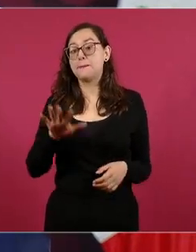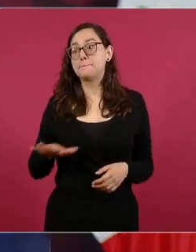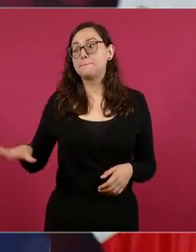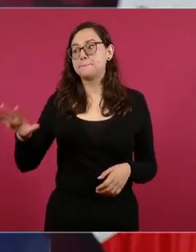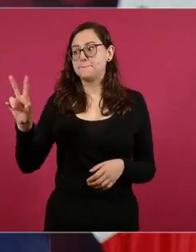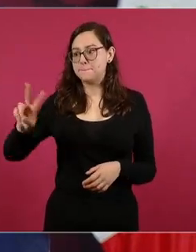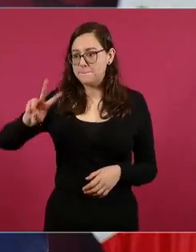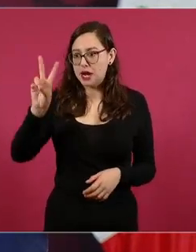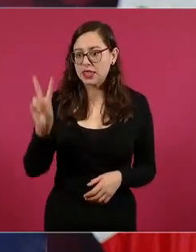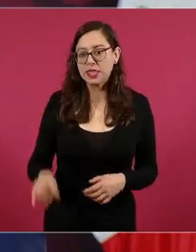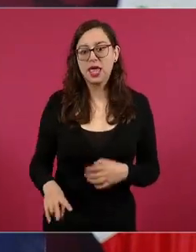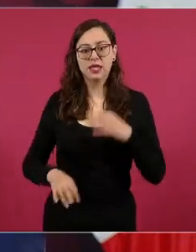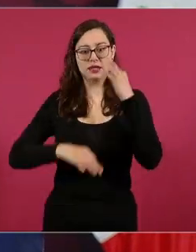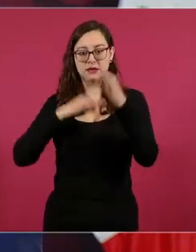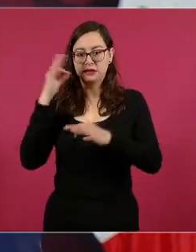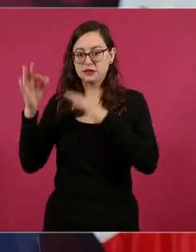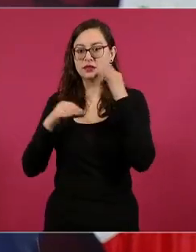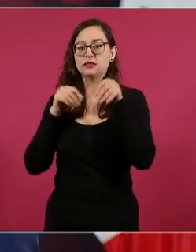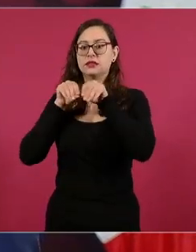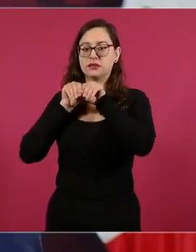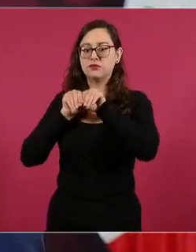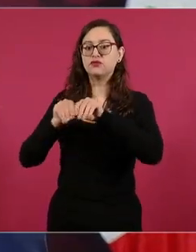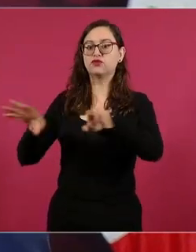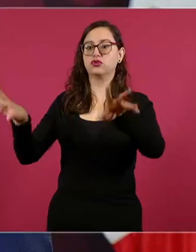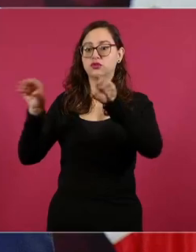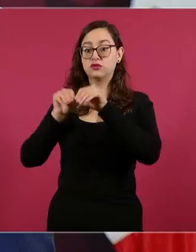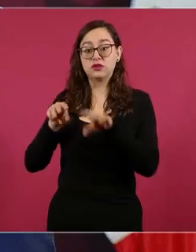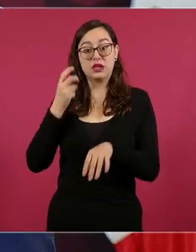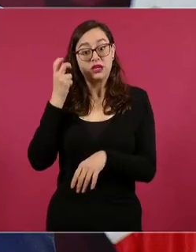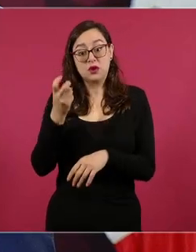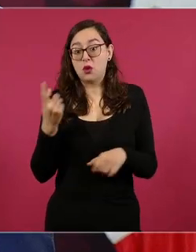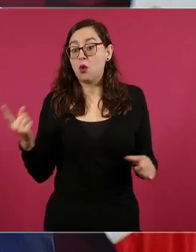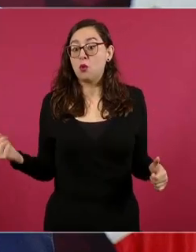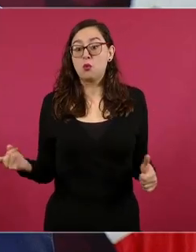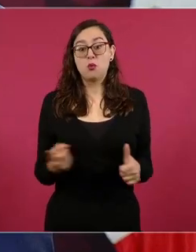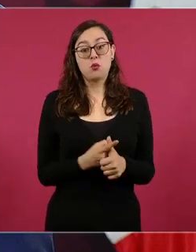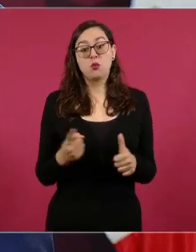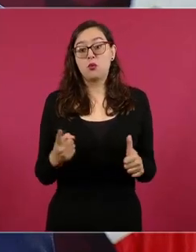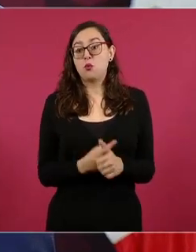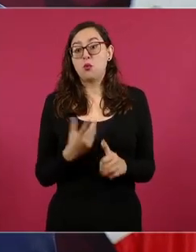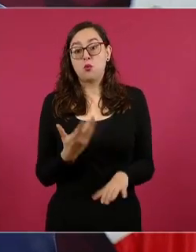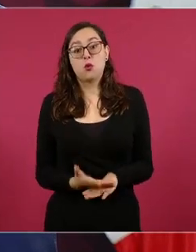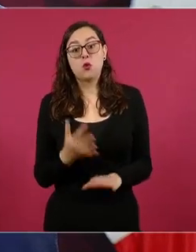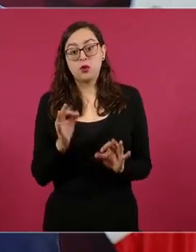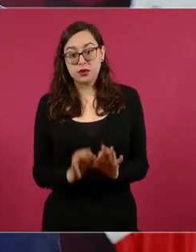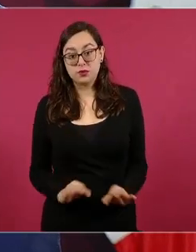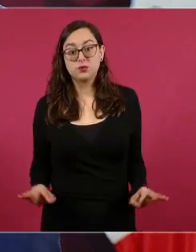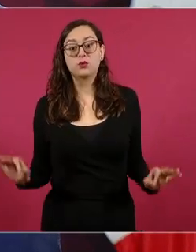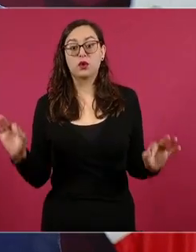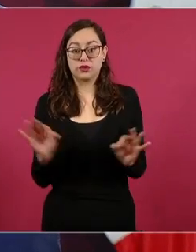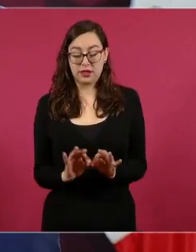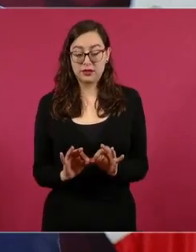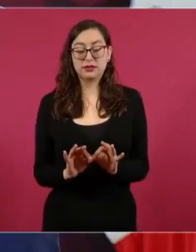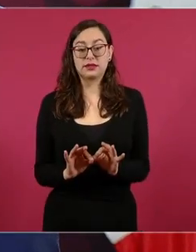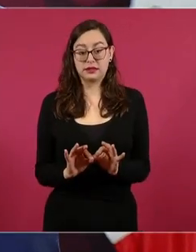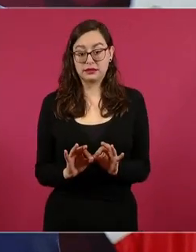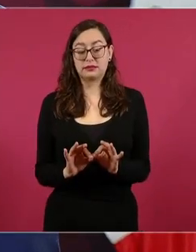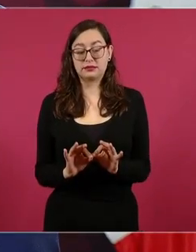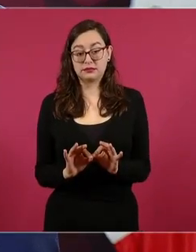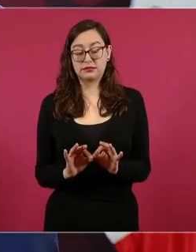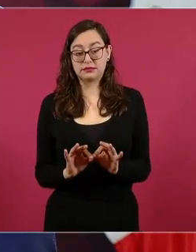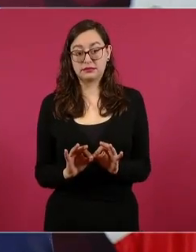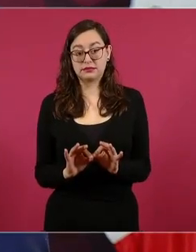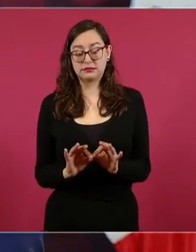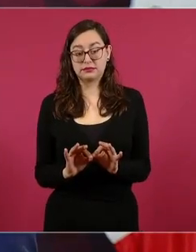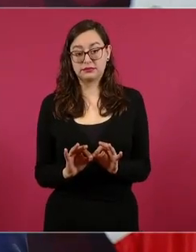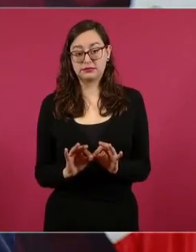la bandera de la verdad ante la manipulación. Es una muy buena causa,